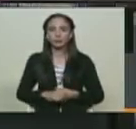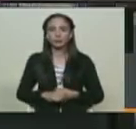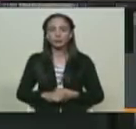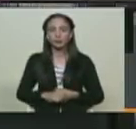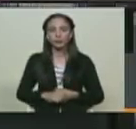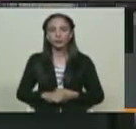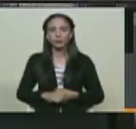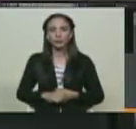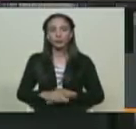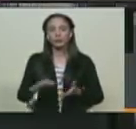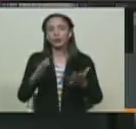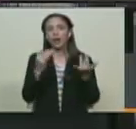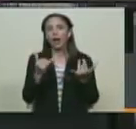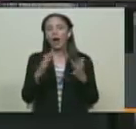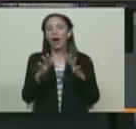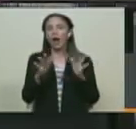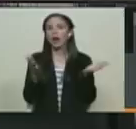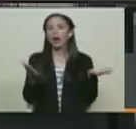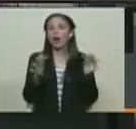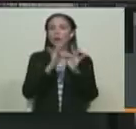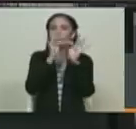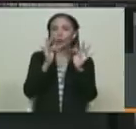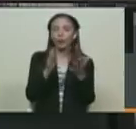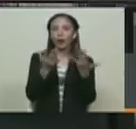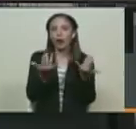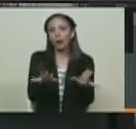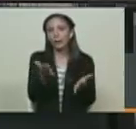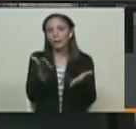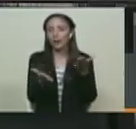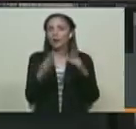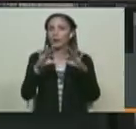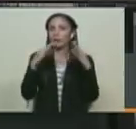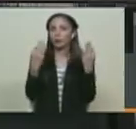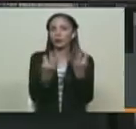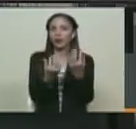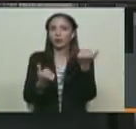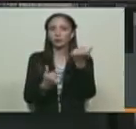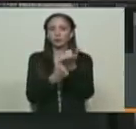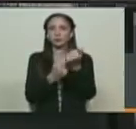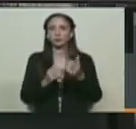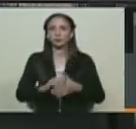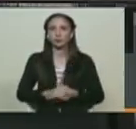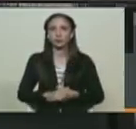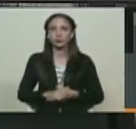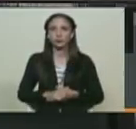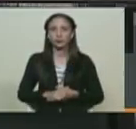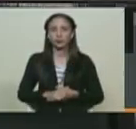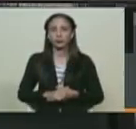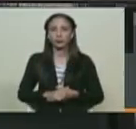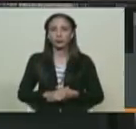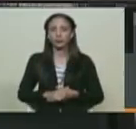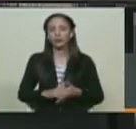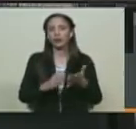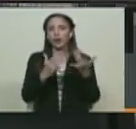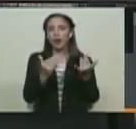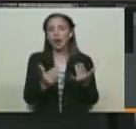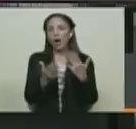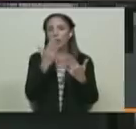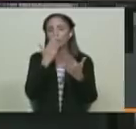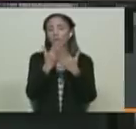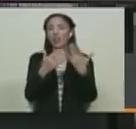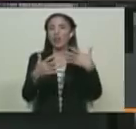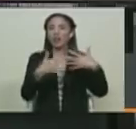Para seguir fortaleciendo la economía familiar, local. ¿Y protegerlo frente a quién? Frente a la oligarquía,